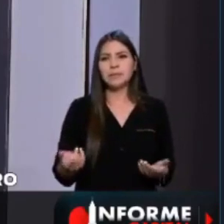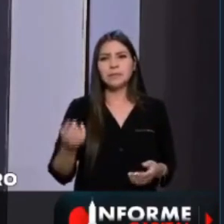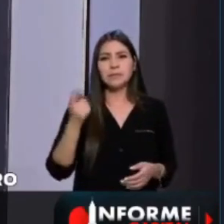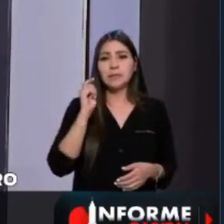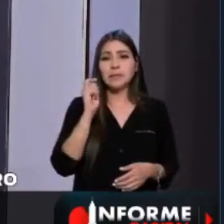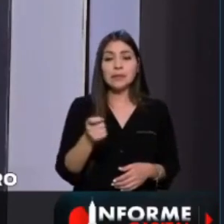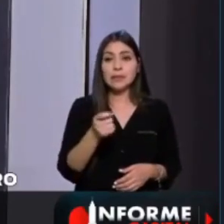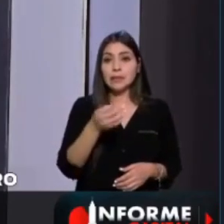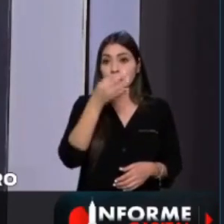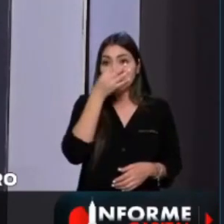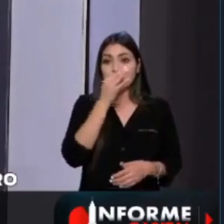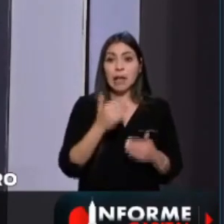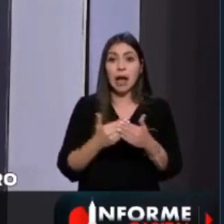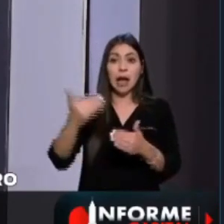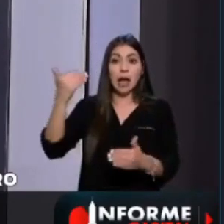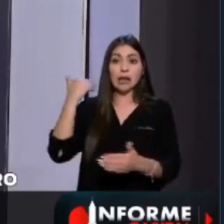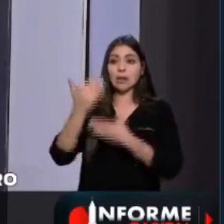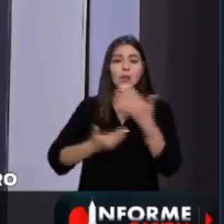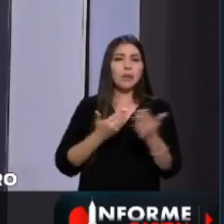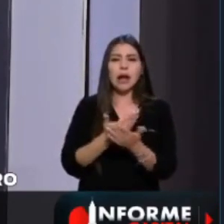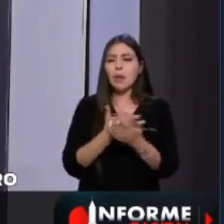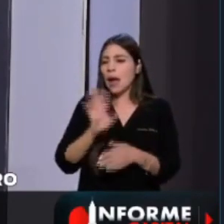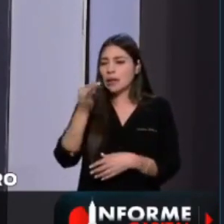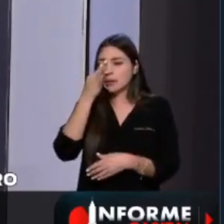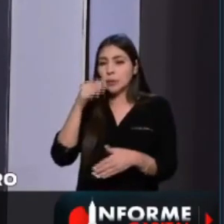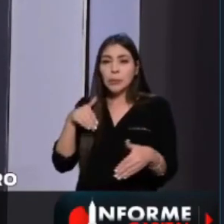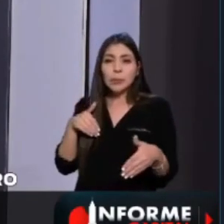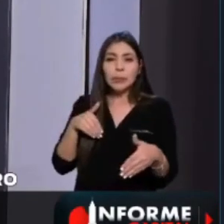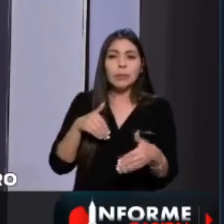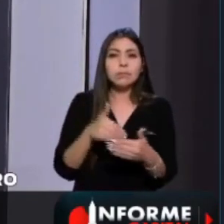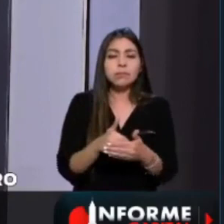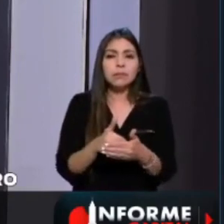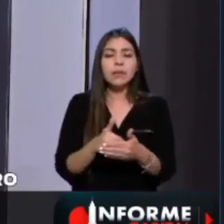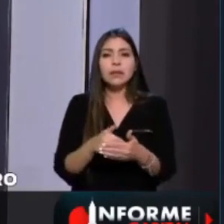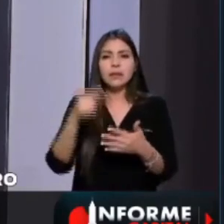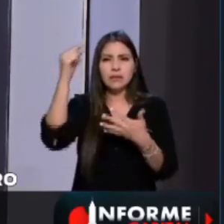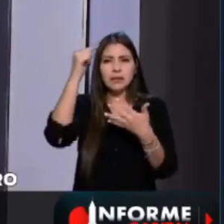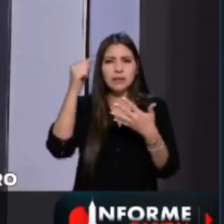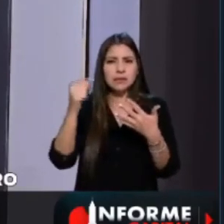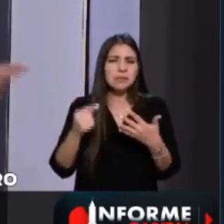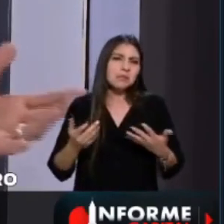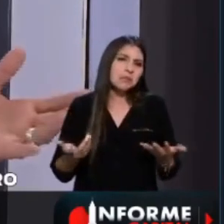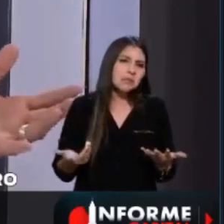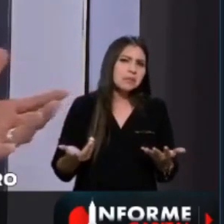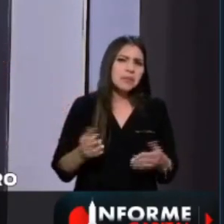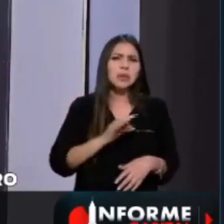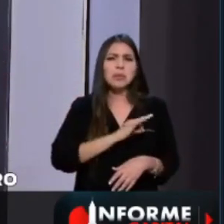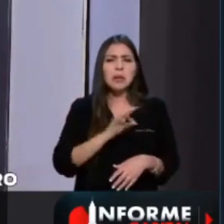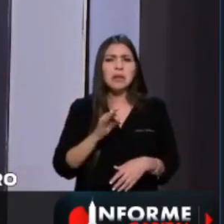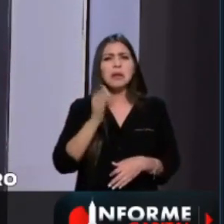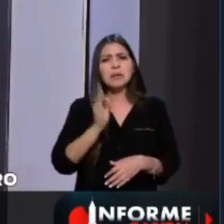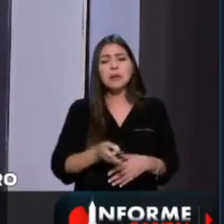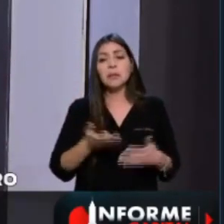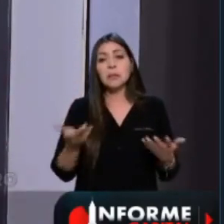Palermo, el asesor, son nacionalistas, pero nuestros diputados que fueron elegidos por el pueblo